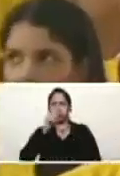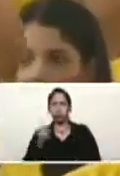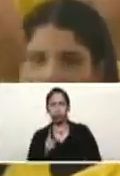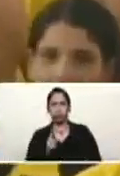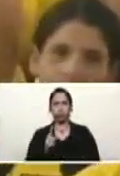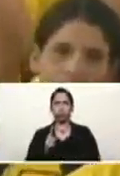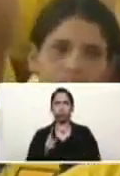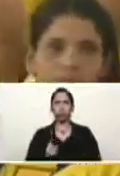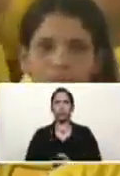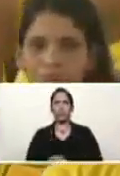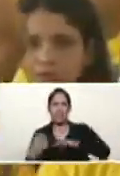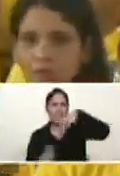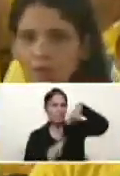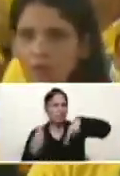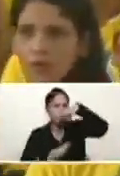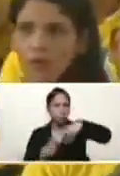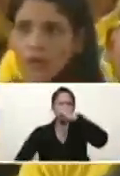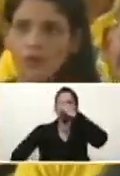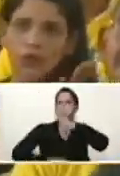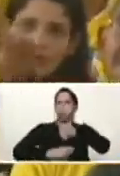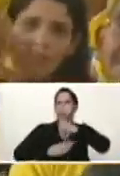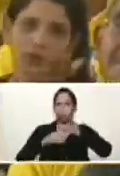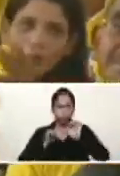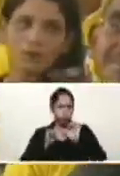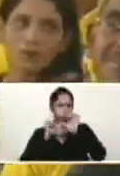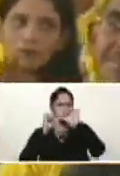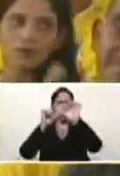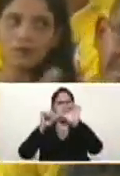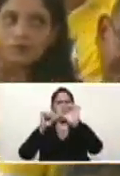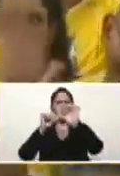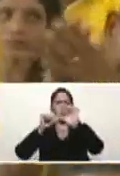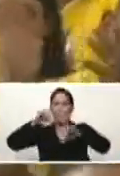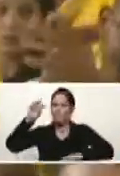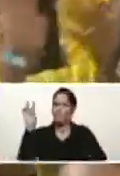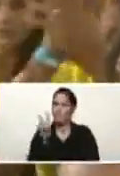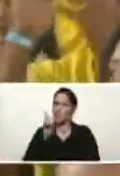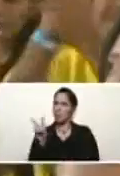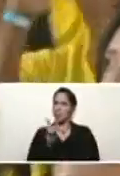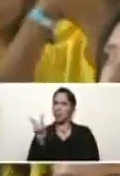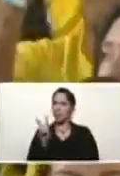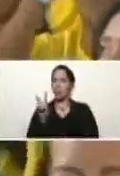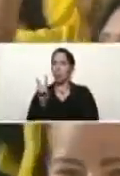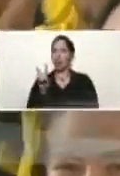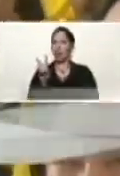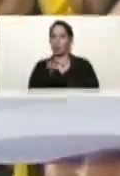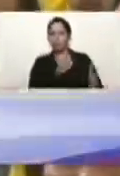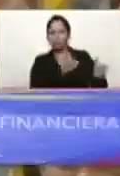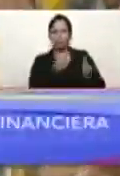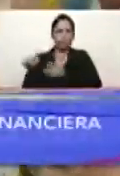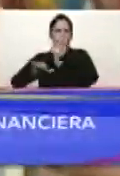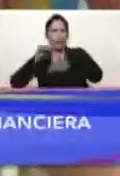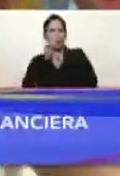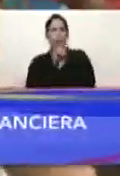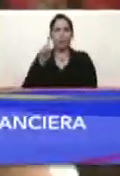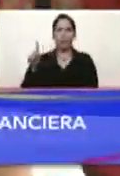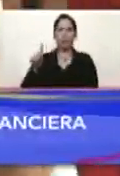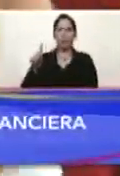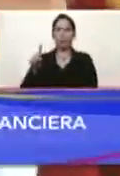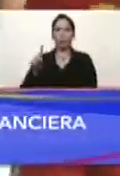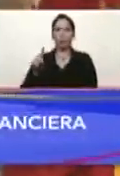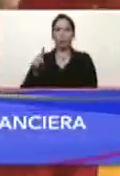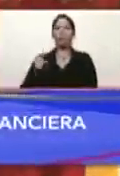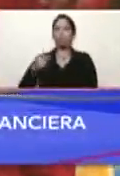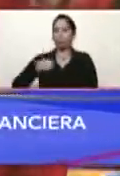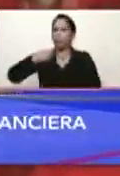relampaguee, la revolución bolivariana continuará en Venezuela el resto de este siglo XXI. Así lo